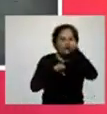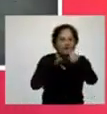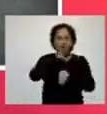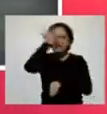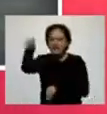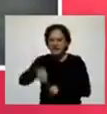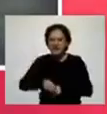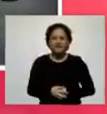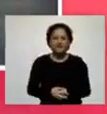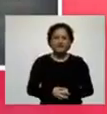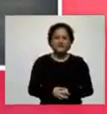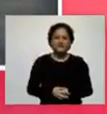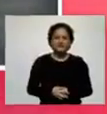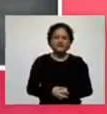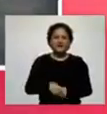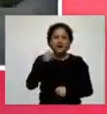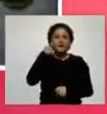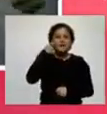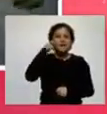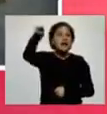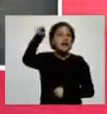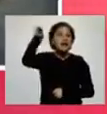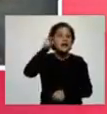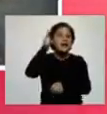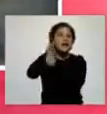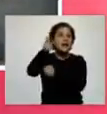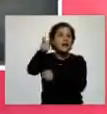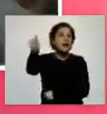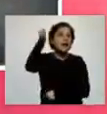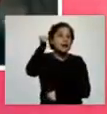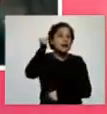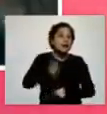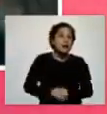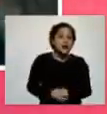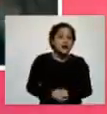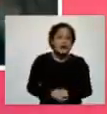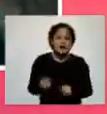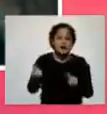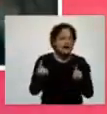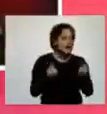Oye, mira, allá, atrás de ti. ¿Qué es eso? ¿Qué cosa?